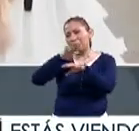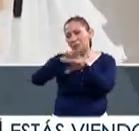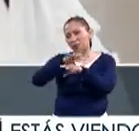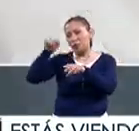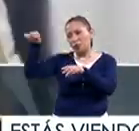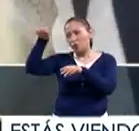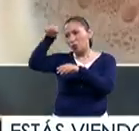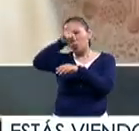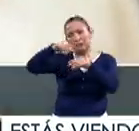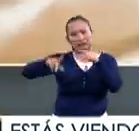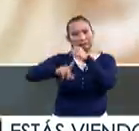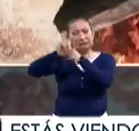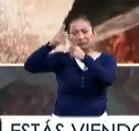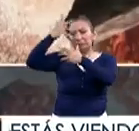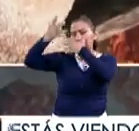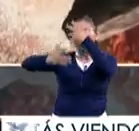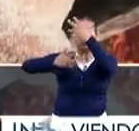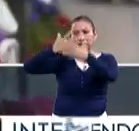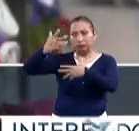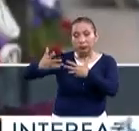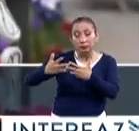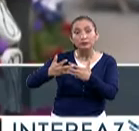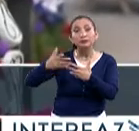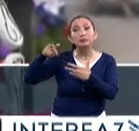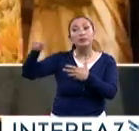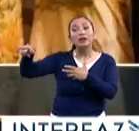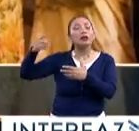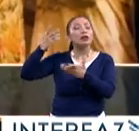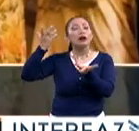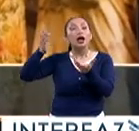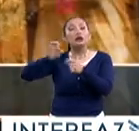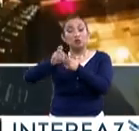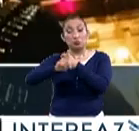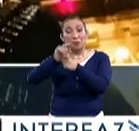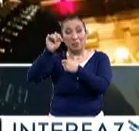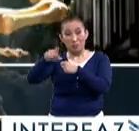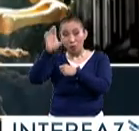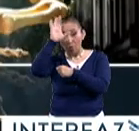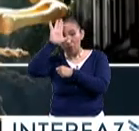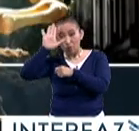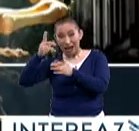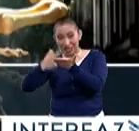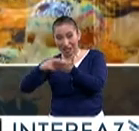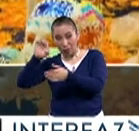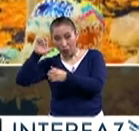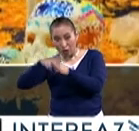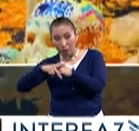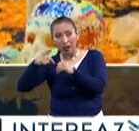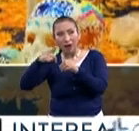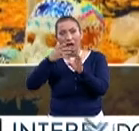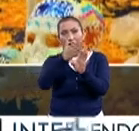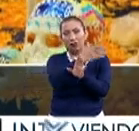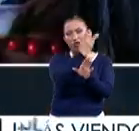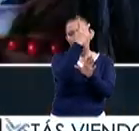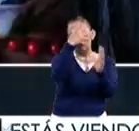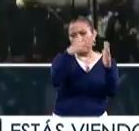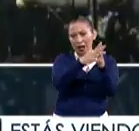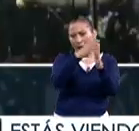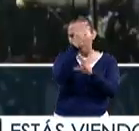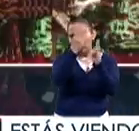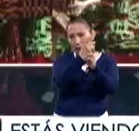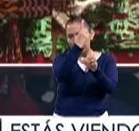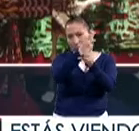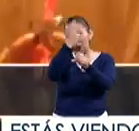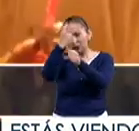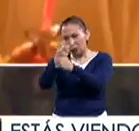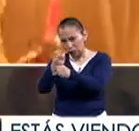etc. Entonces, como resultado de la crisis cultural en Europa, después de las dos guerras